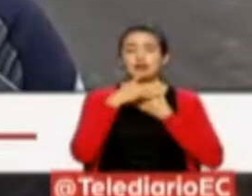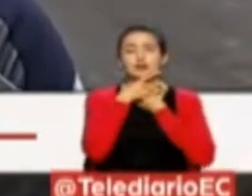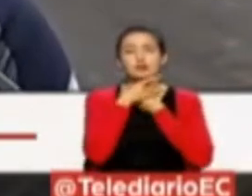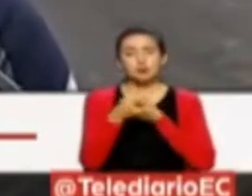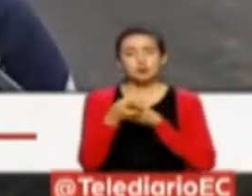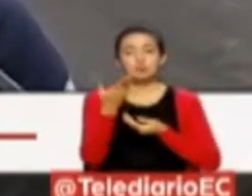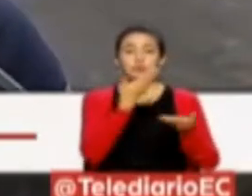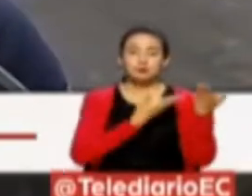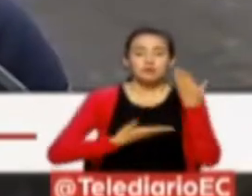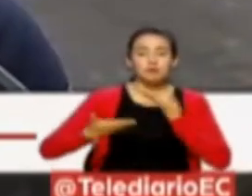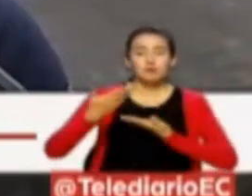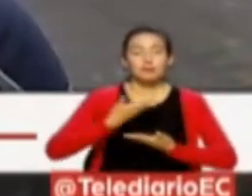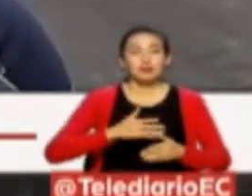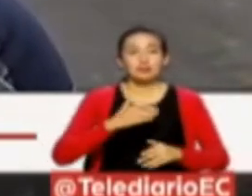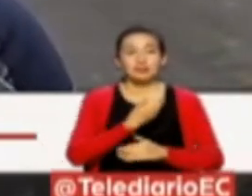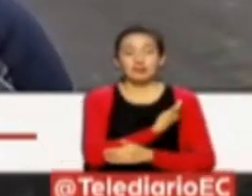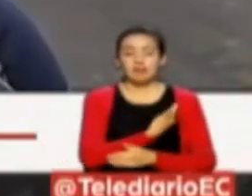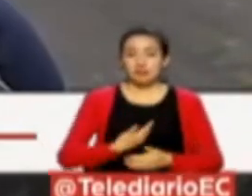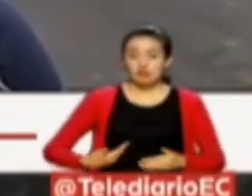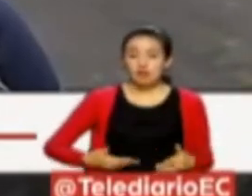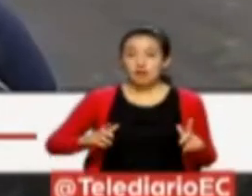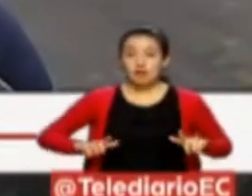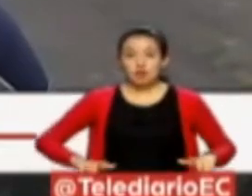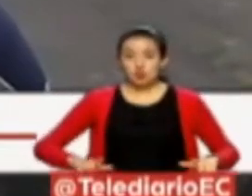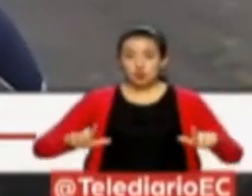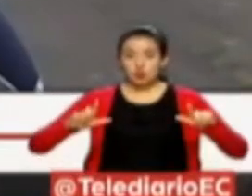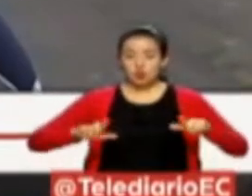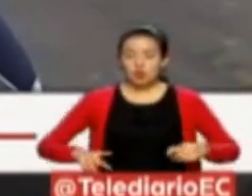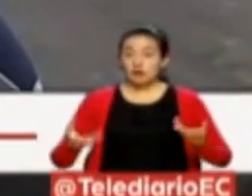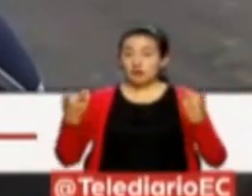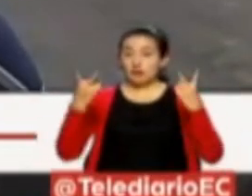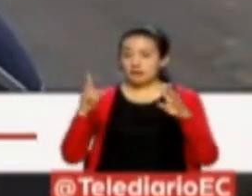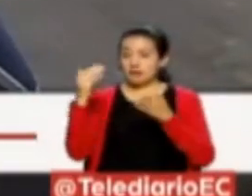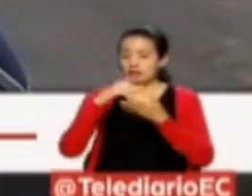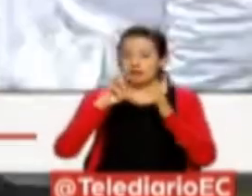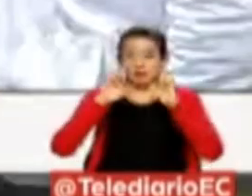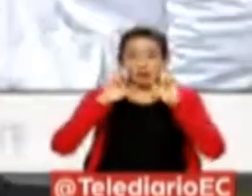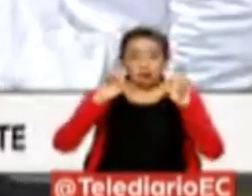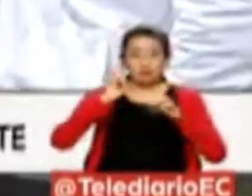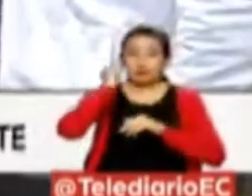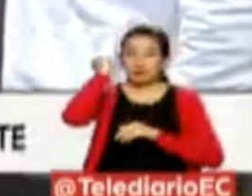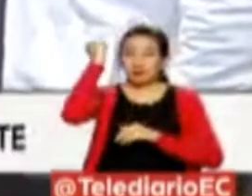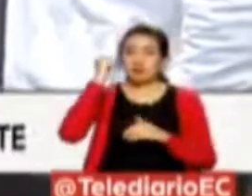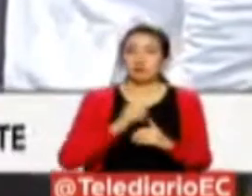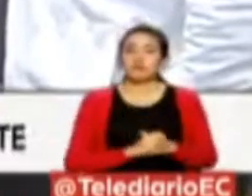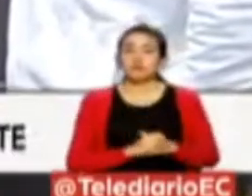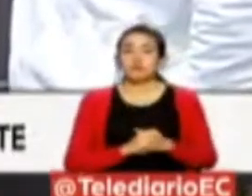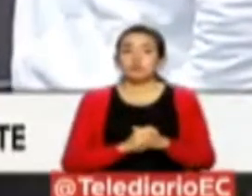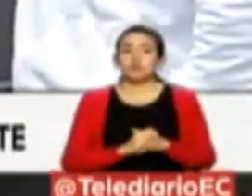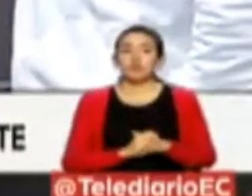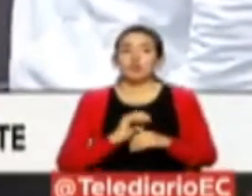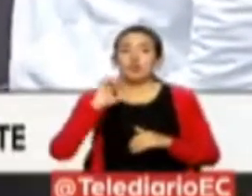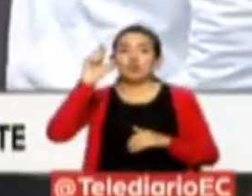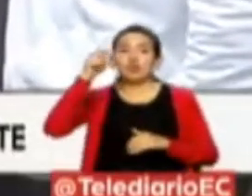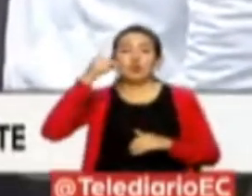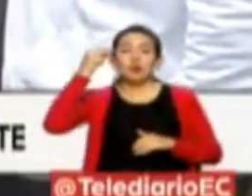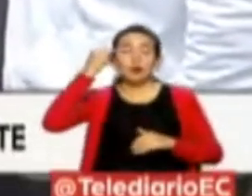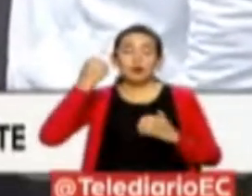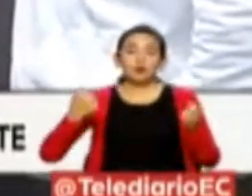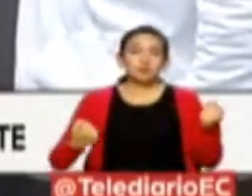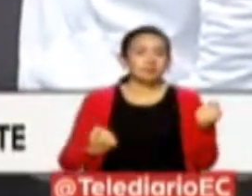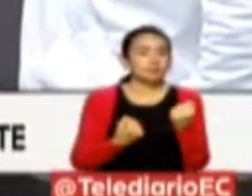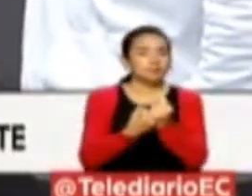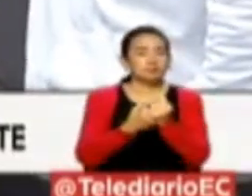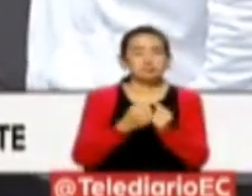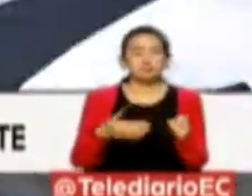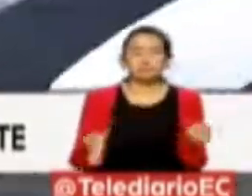compartir con él y bueno que más que nada se reconozcan nuestros nuestros triunfos el gobierno expresó el apoyo incondicional a los